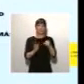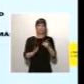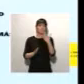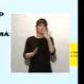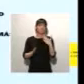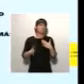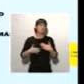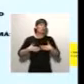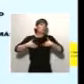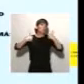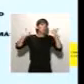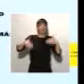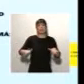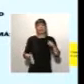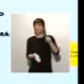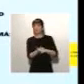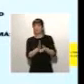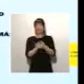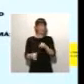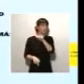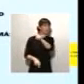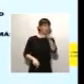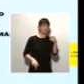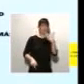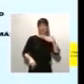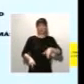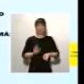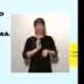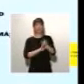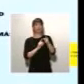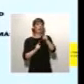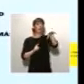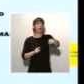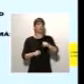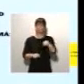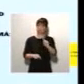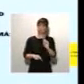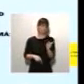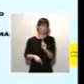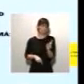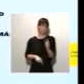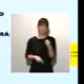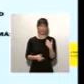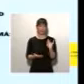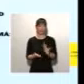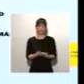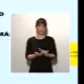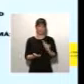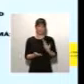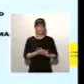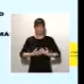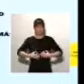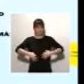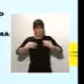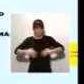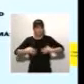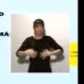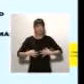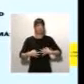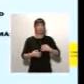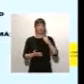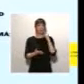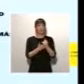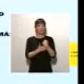diagnóstico rápido que pueda aparecer en el mercado. Tenemos que dar garantías que realmente están dando un diagnóstico válido,